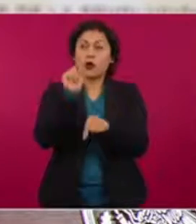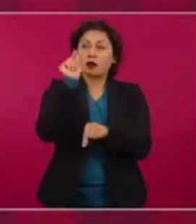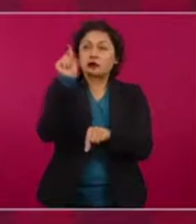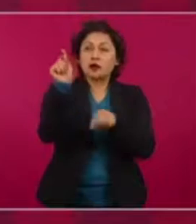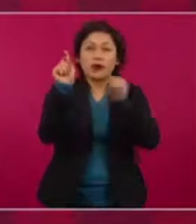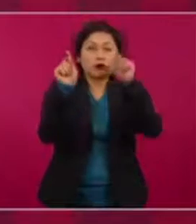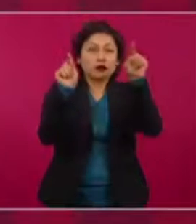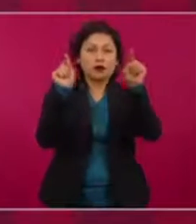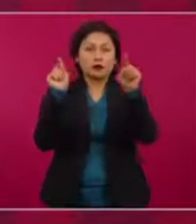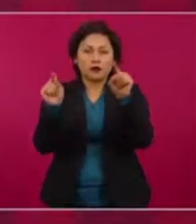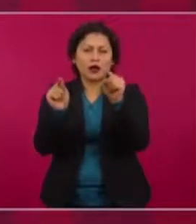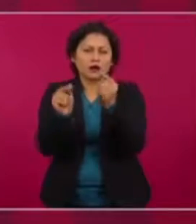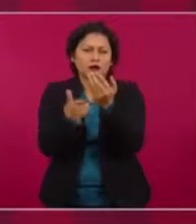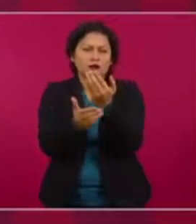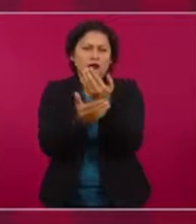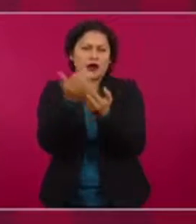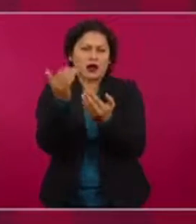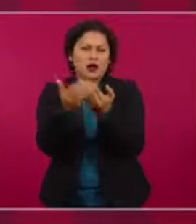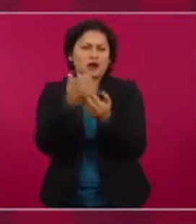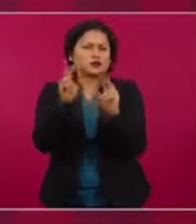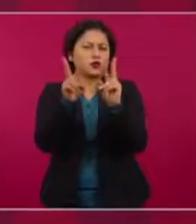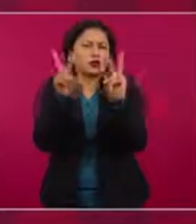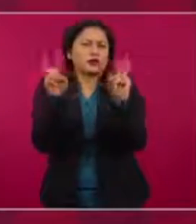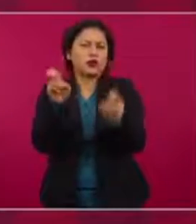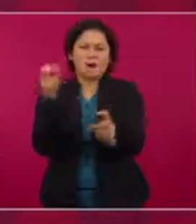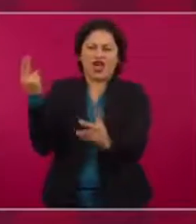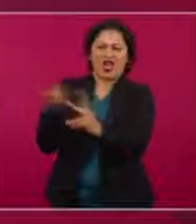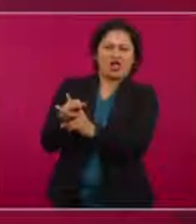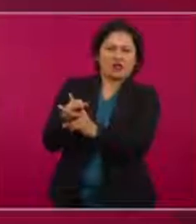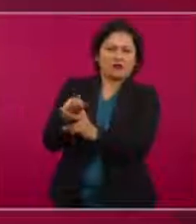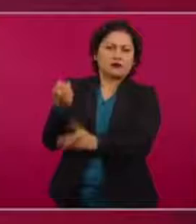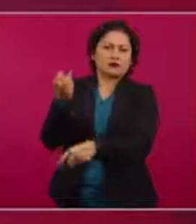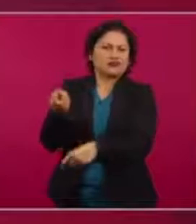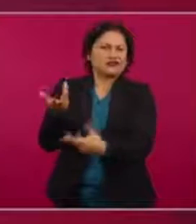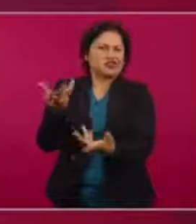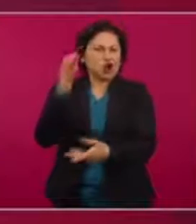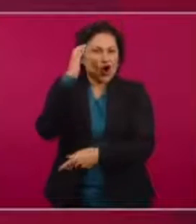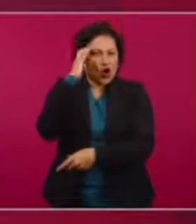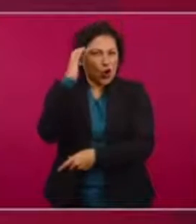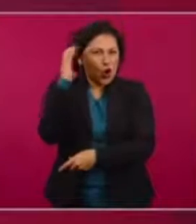de asesinatos así, cobardes, viles.